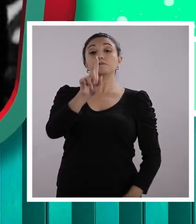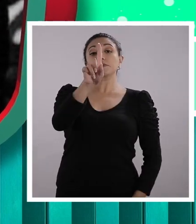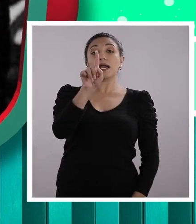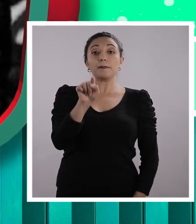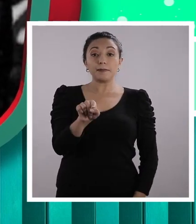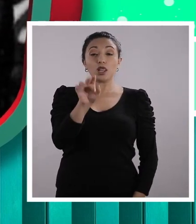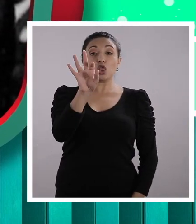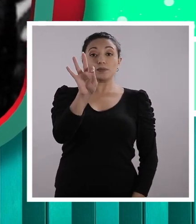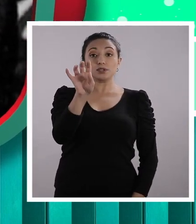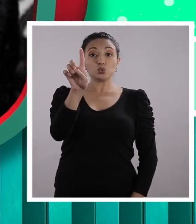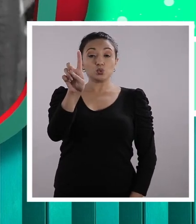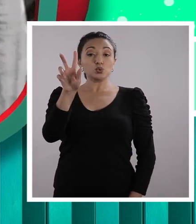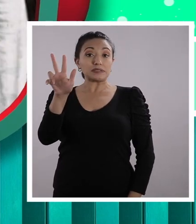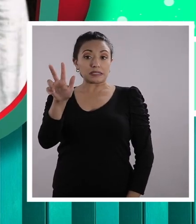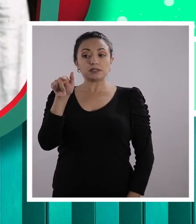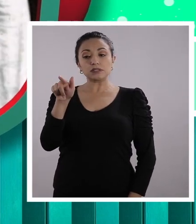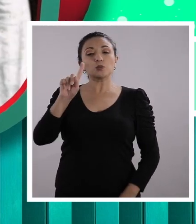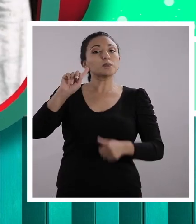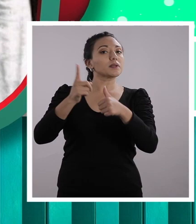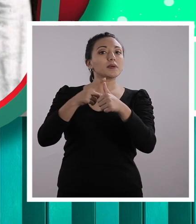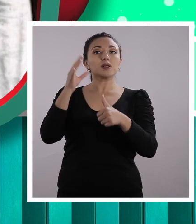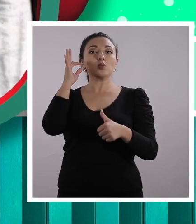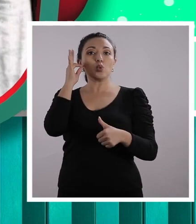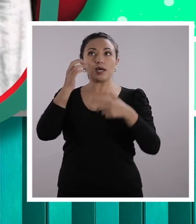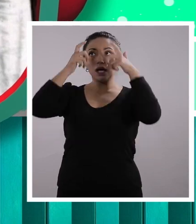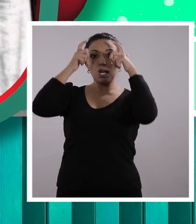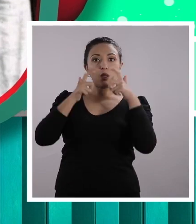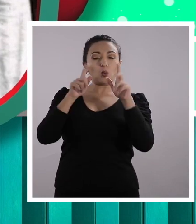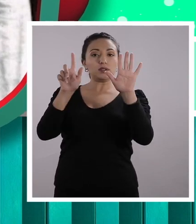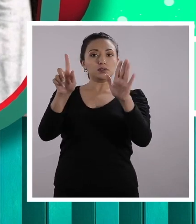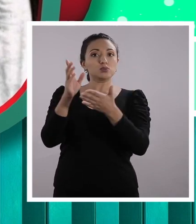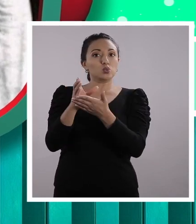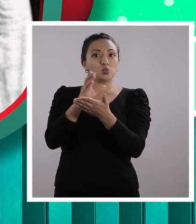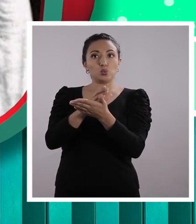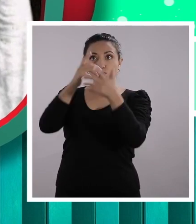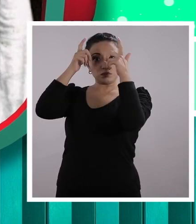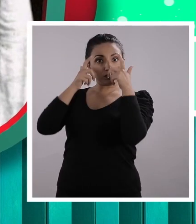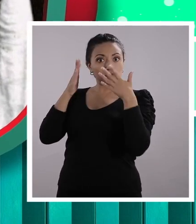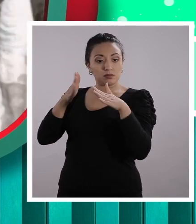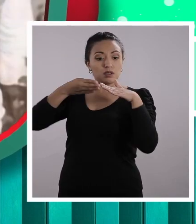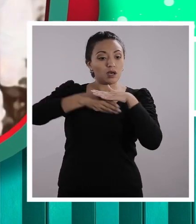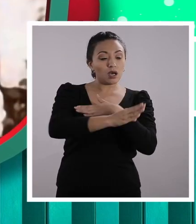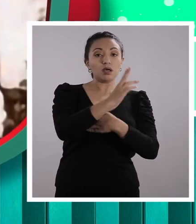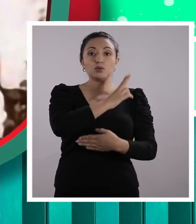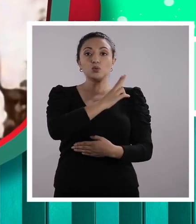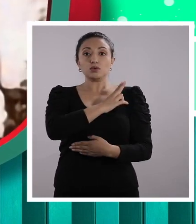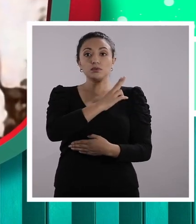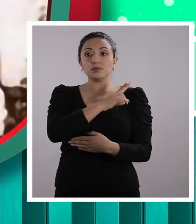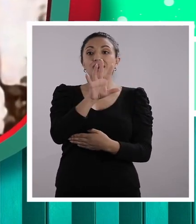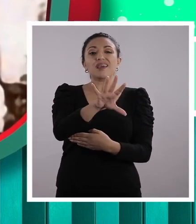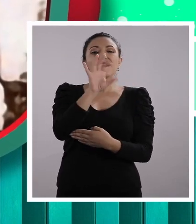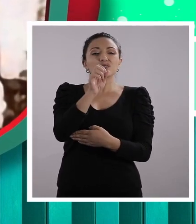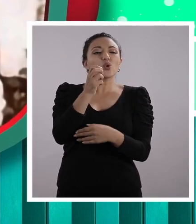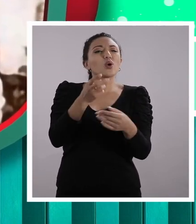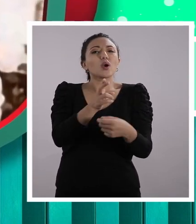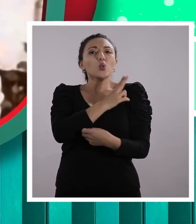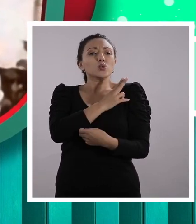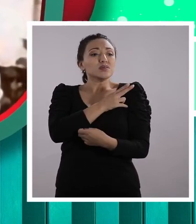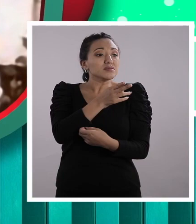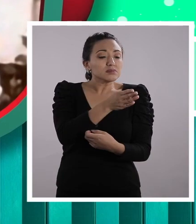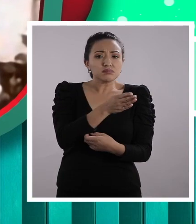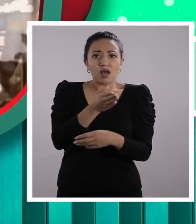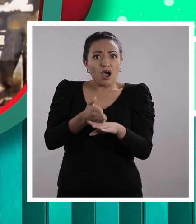primera mujer bachiller del ecuador entró en la universidad y eligió una carrera que entonces no cursaban las mujeres medicina